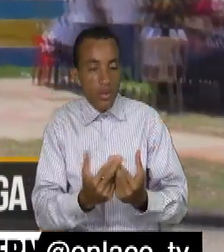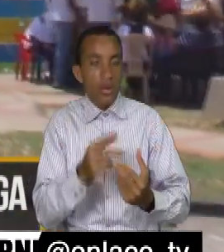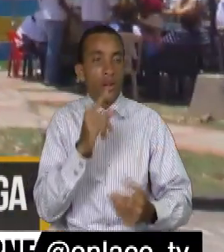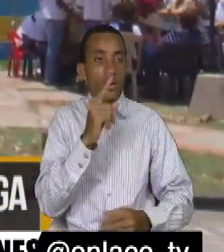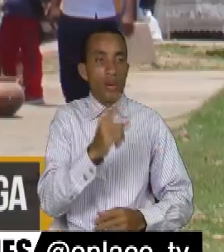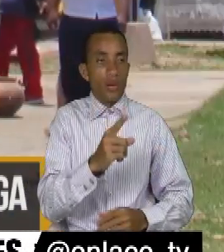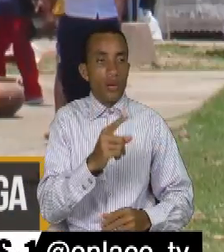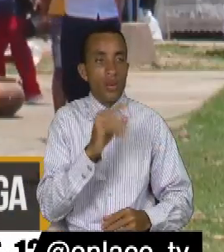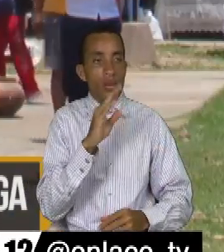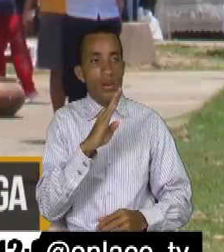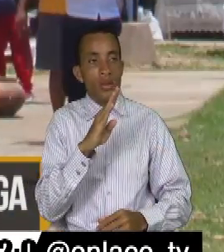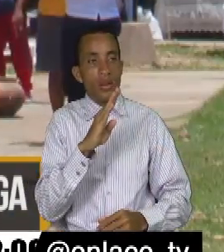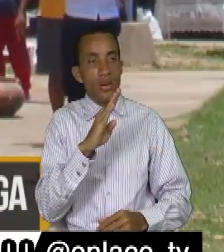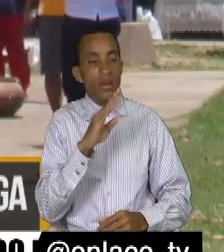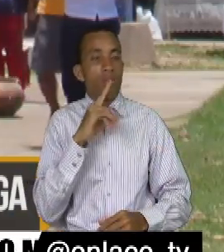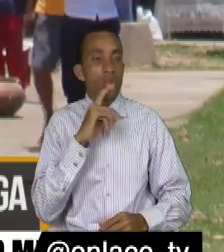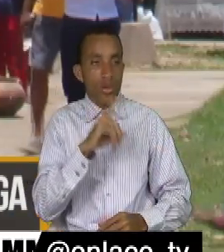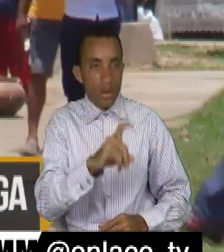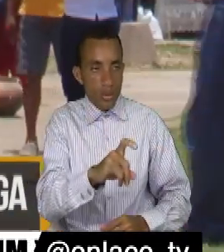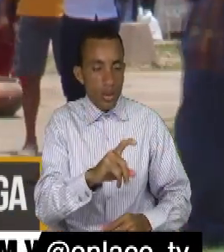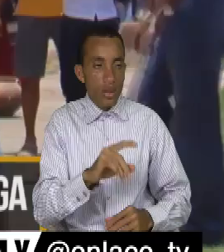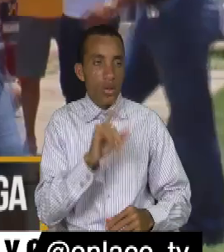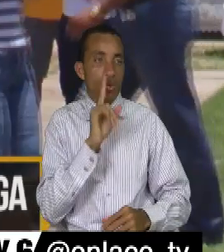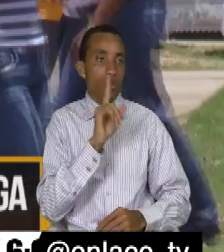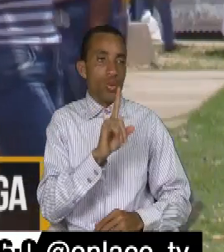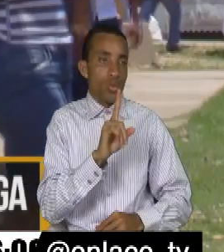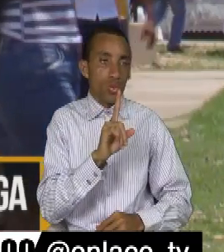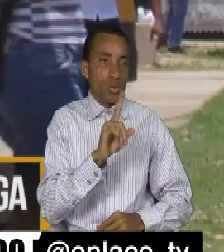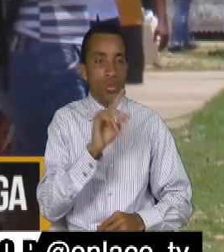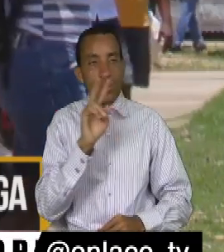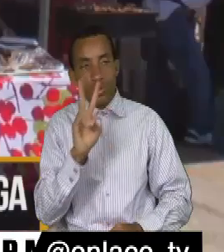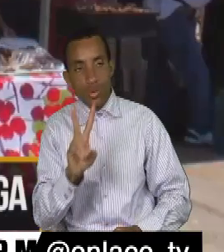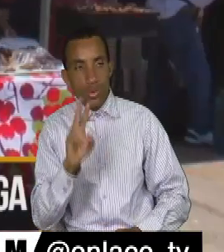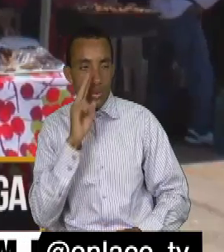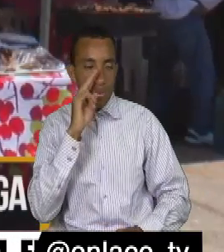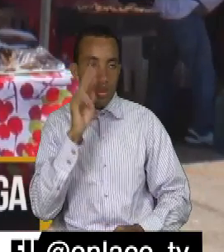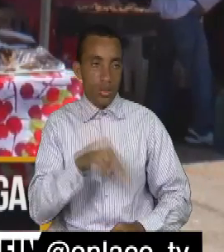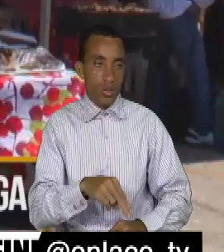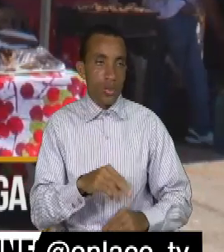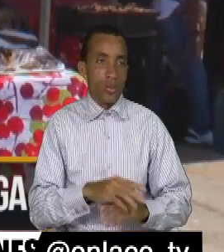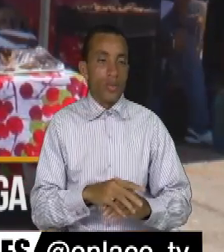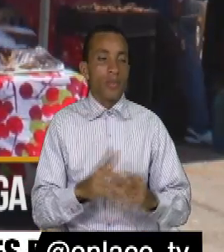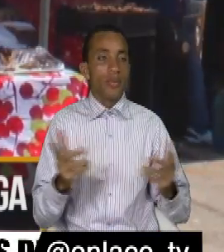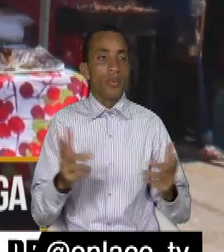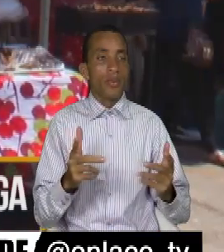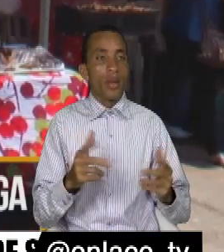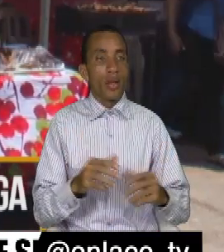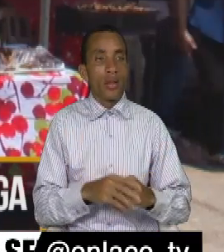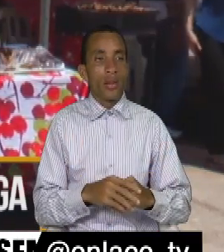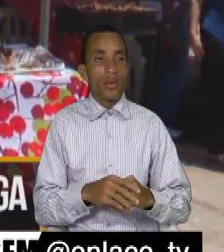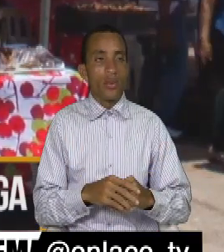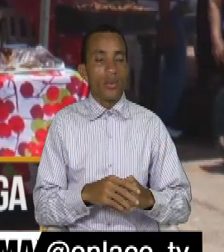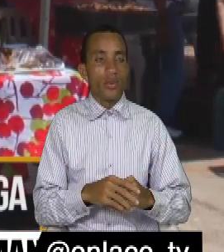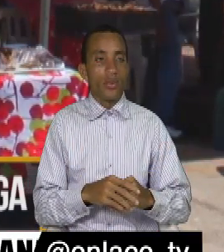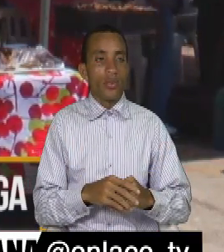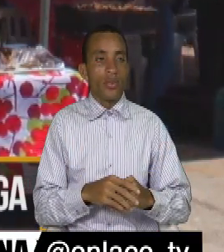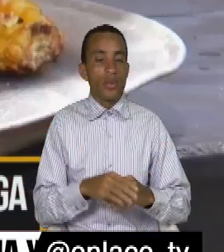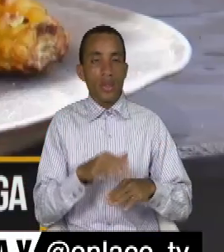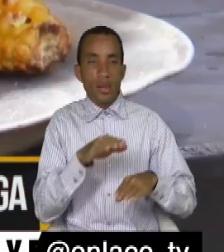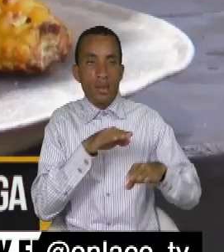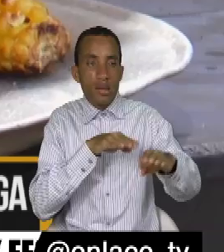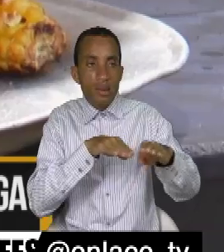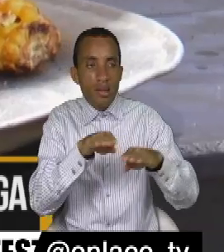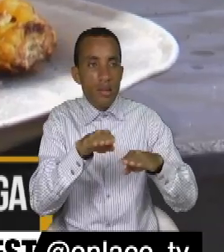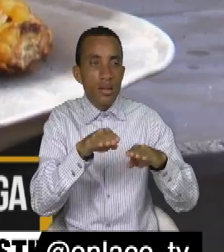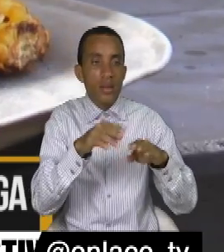área. Para el 1 y 2 de julio está prevista en el lote metropolitano de eventos que está ubicado en la vía entre el Puente